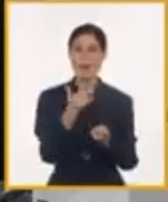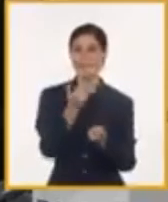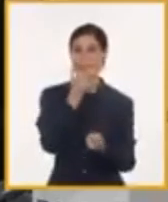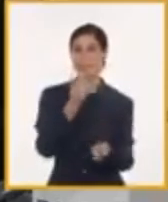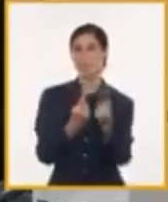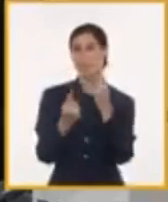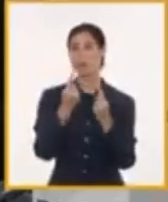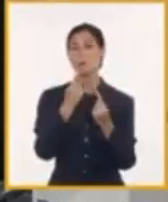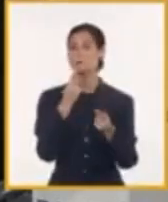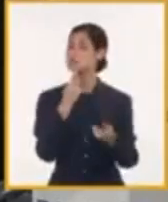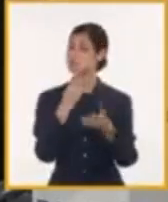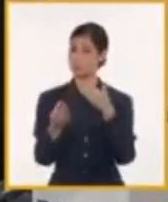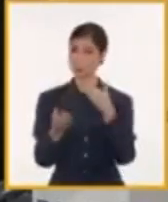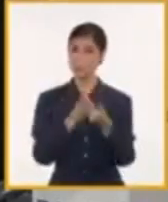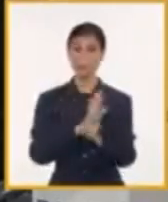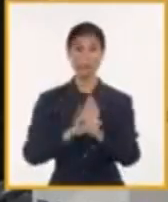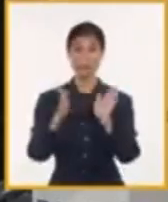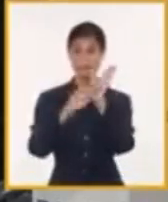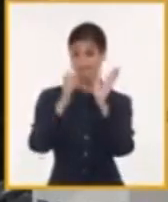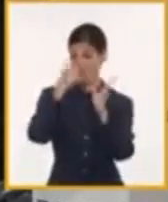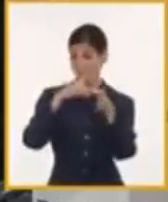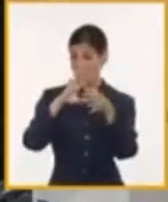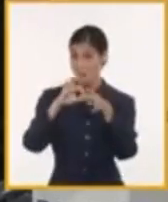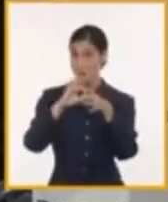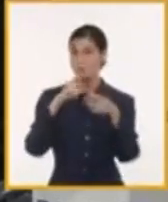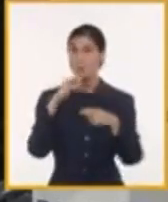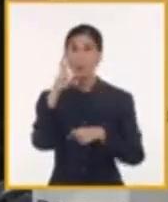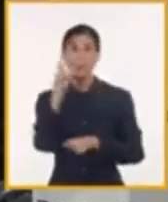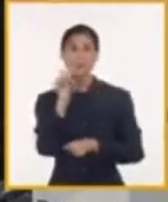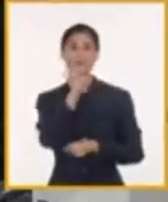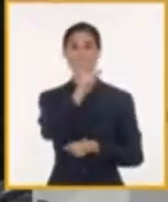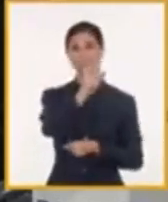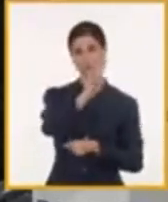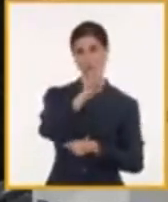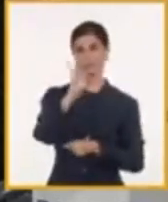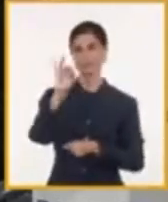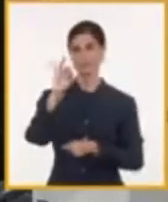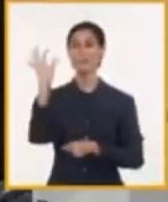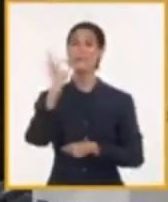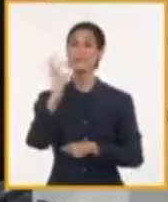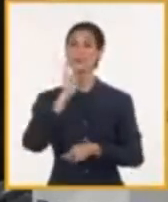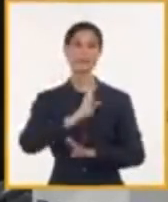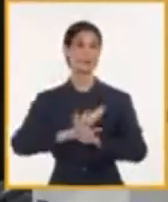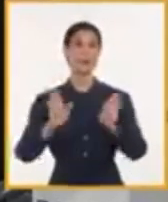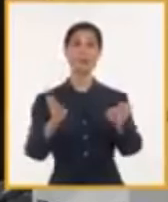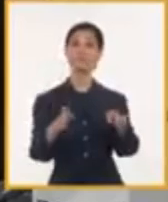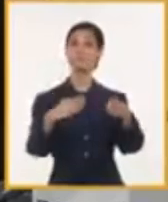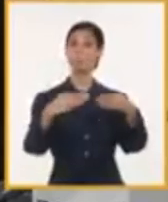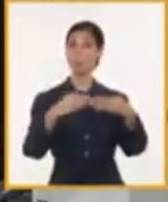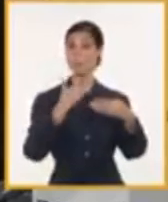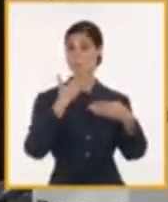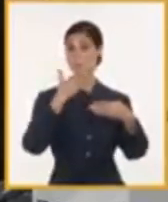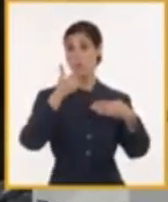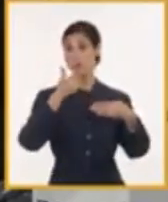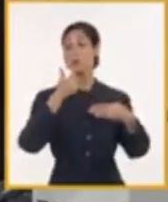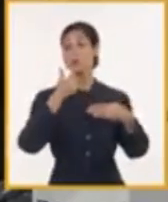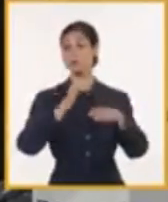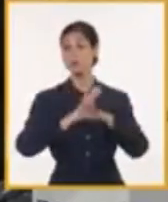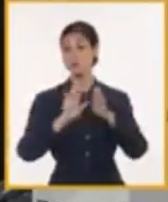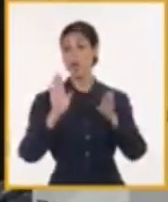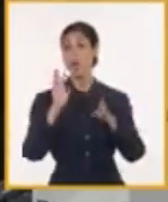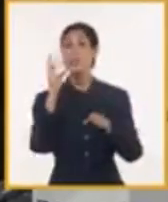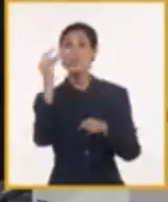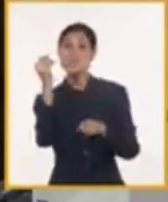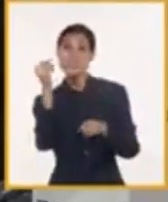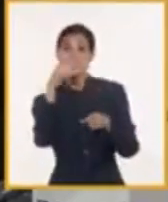Cerramos agosto con el 97% de cumplimiento en valores y al 148% los ingresos. Y